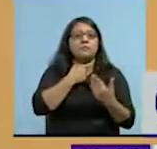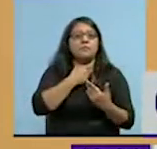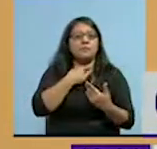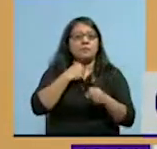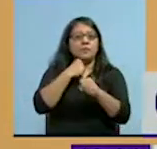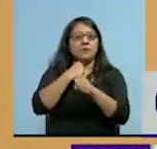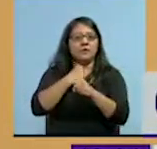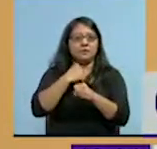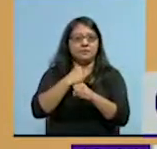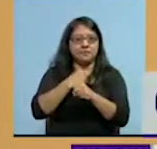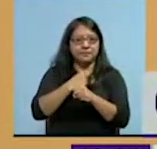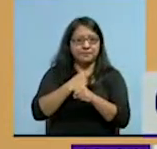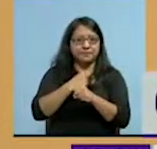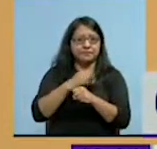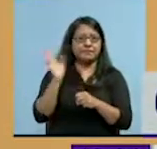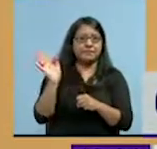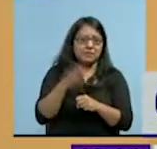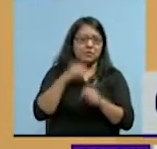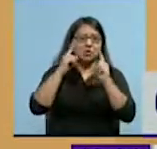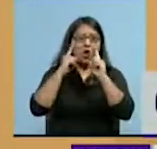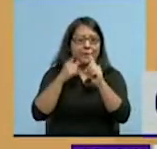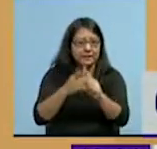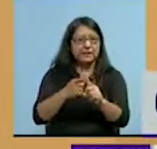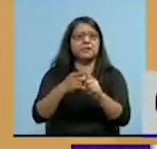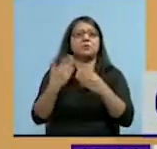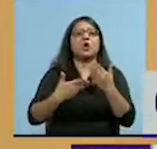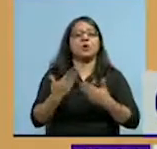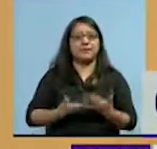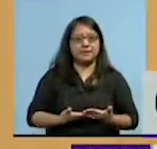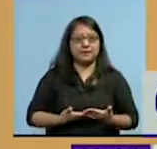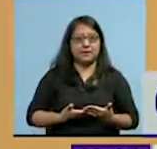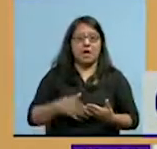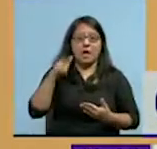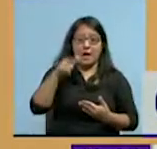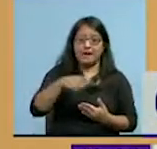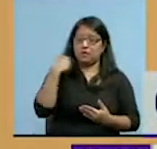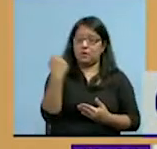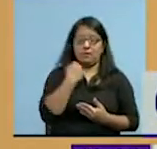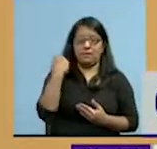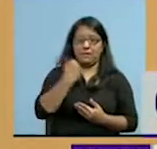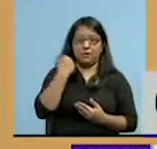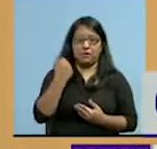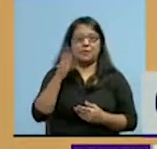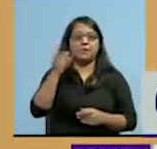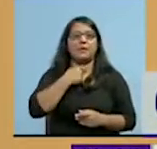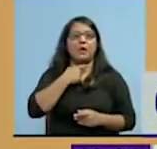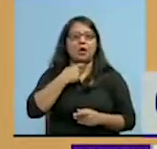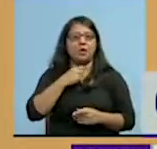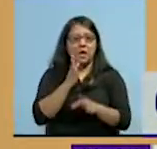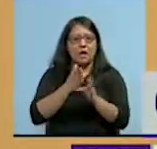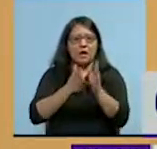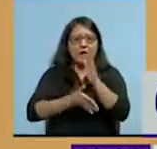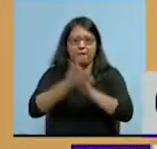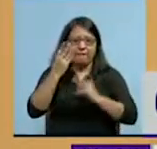todas las cosas y los desafíos que uno se propone principalmente eso no de tener por ahí la tranquilidad de hacer el